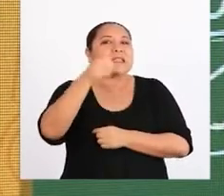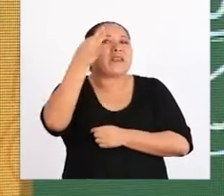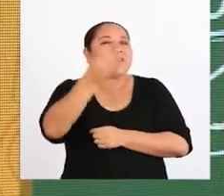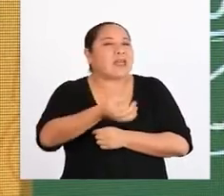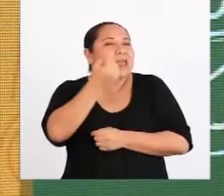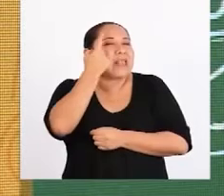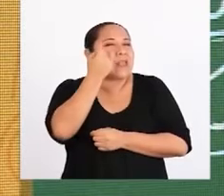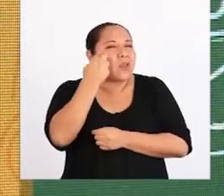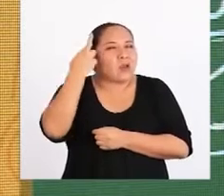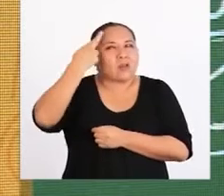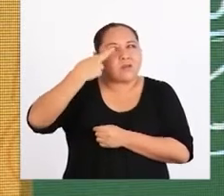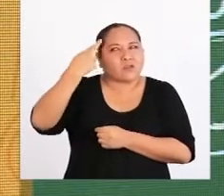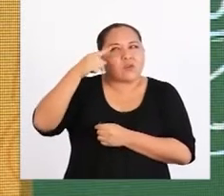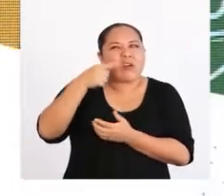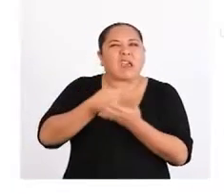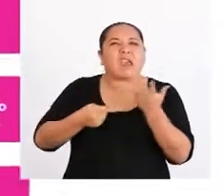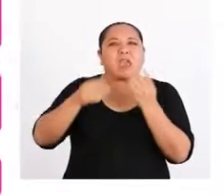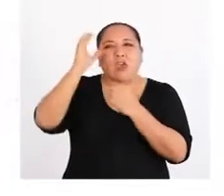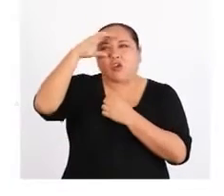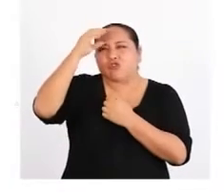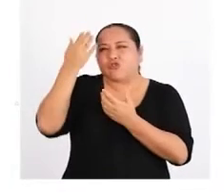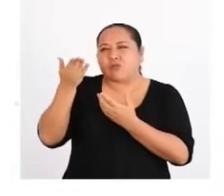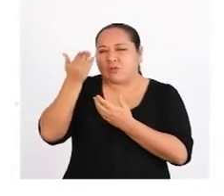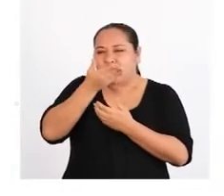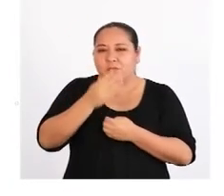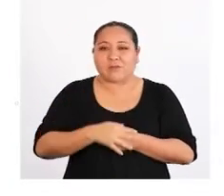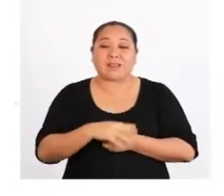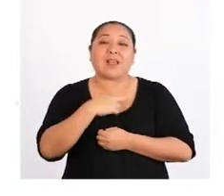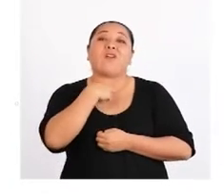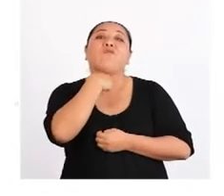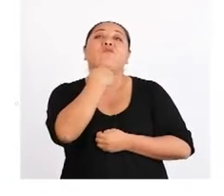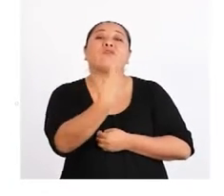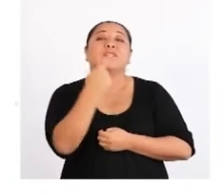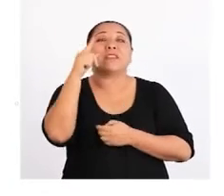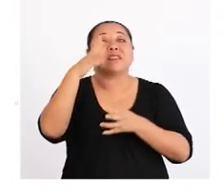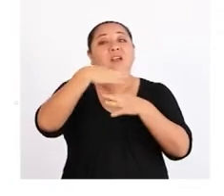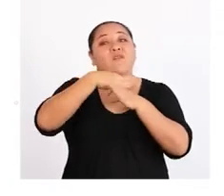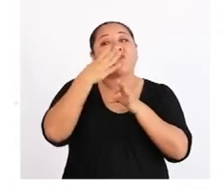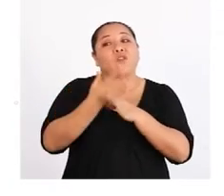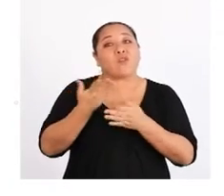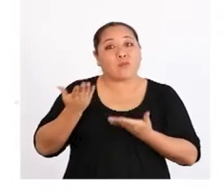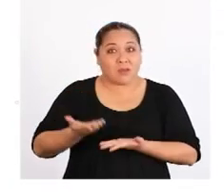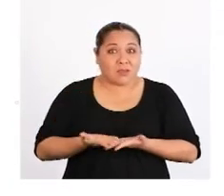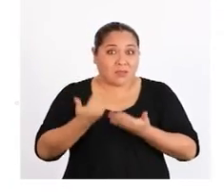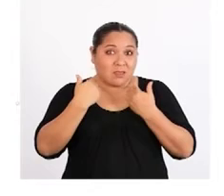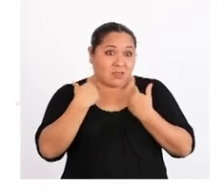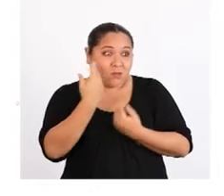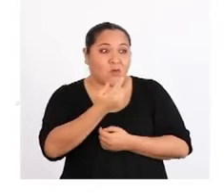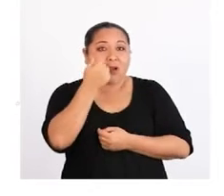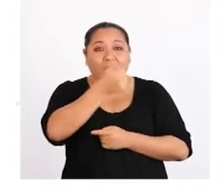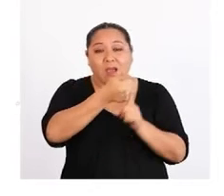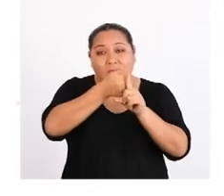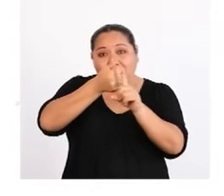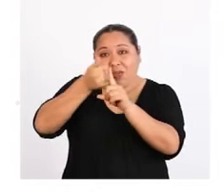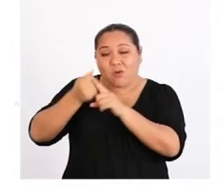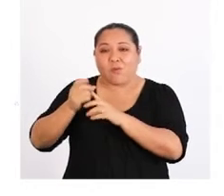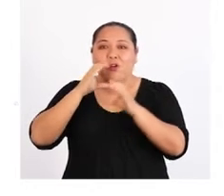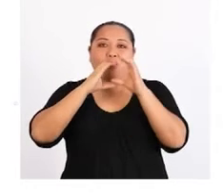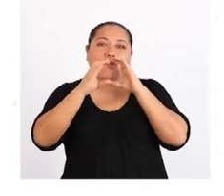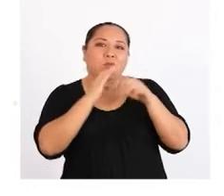entendido y reflexionado sobre su contenido. La voz es el instrumento que poseemos para